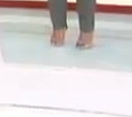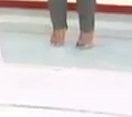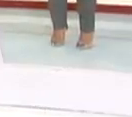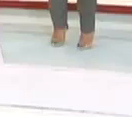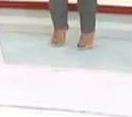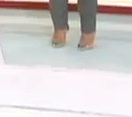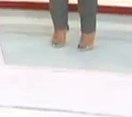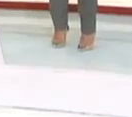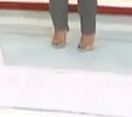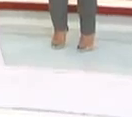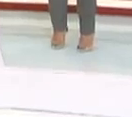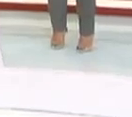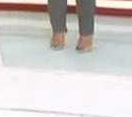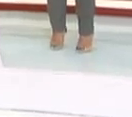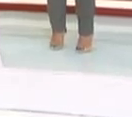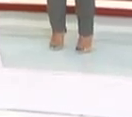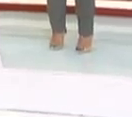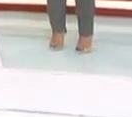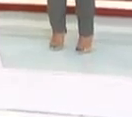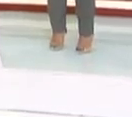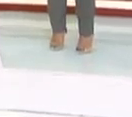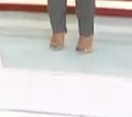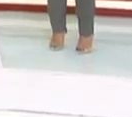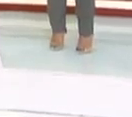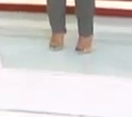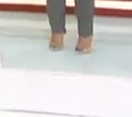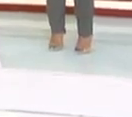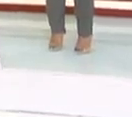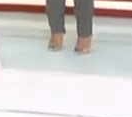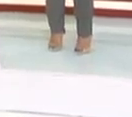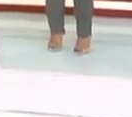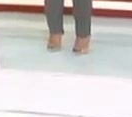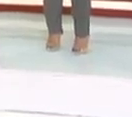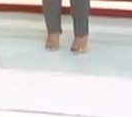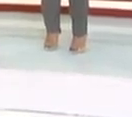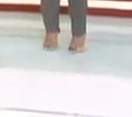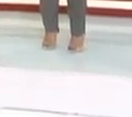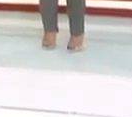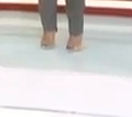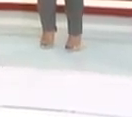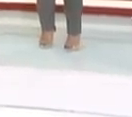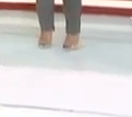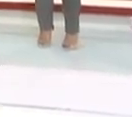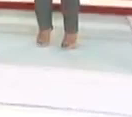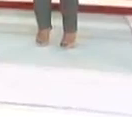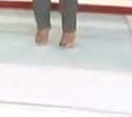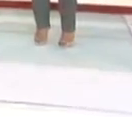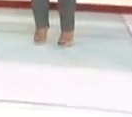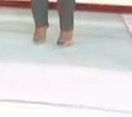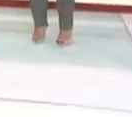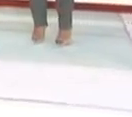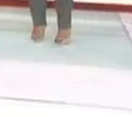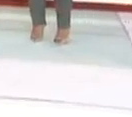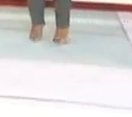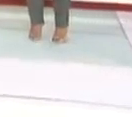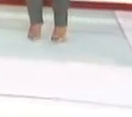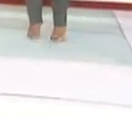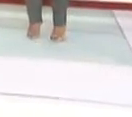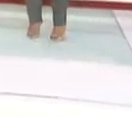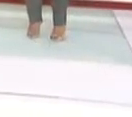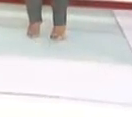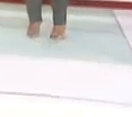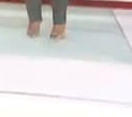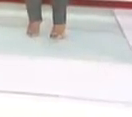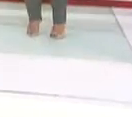frente a esta organización también exaltó el liderazgo del comandante hugo chávez y también del presidente